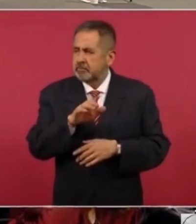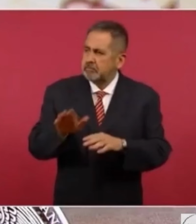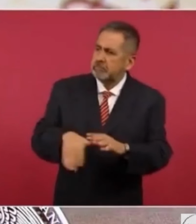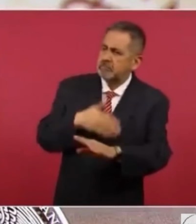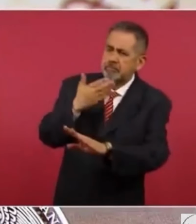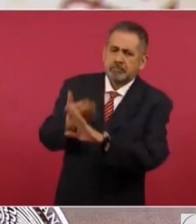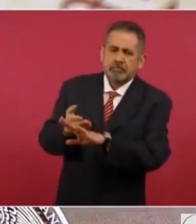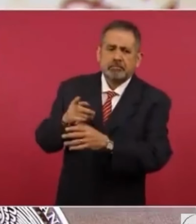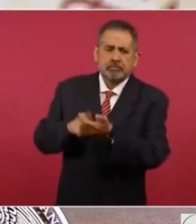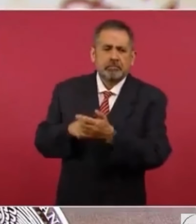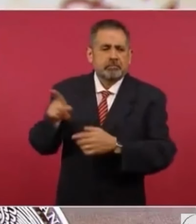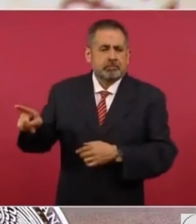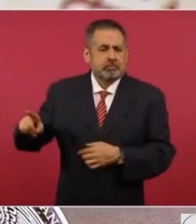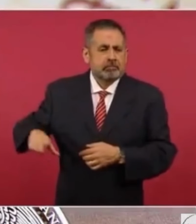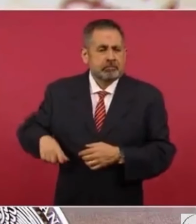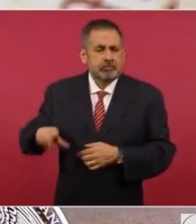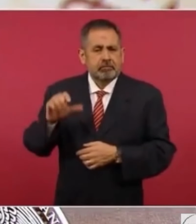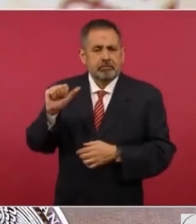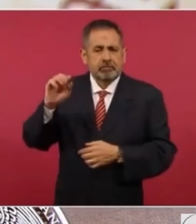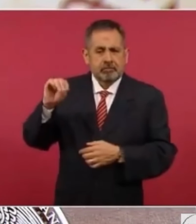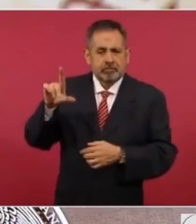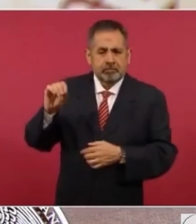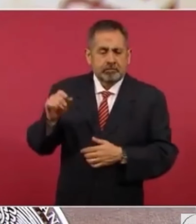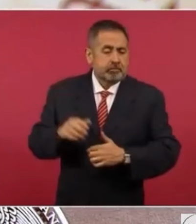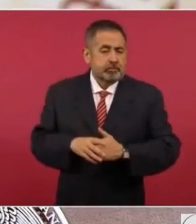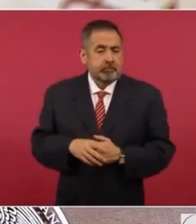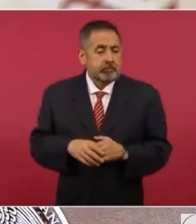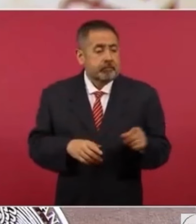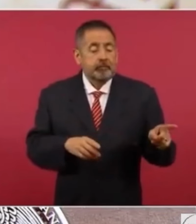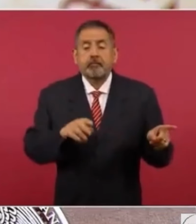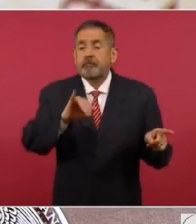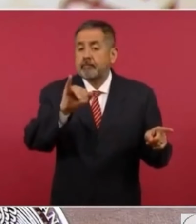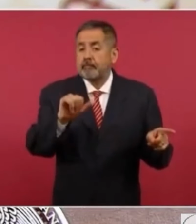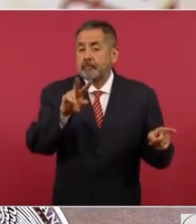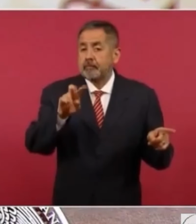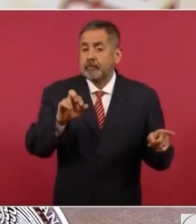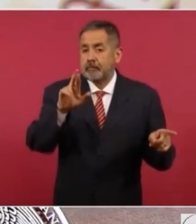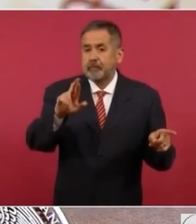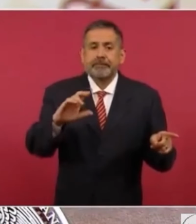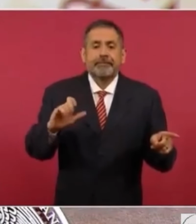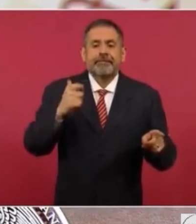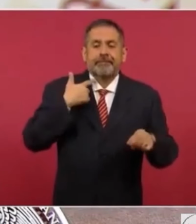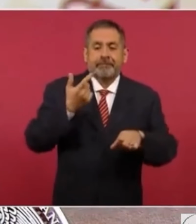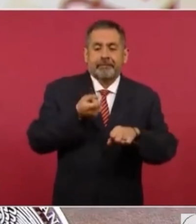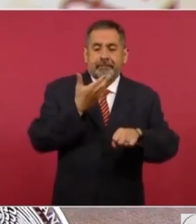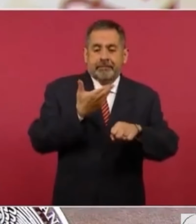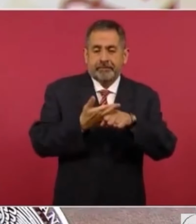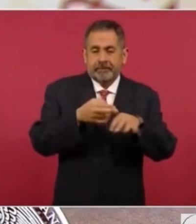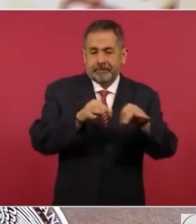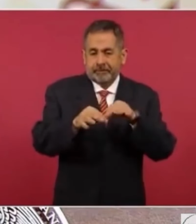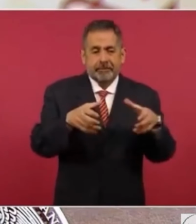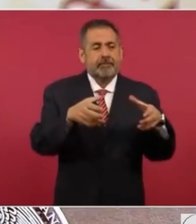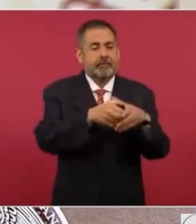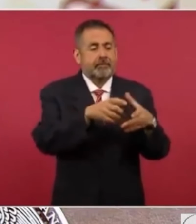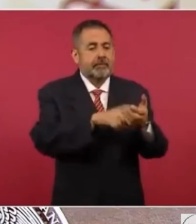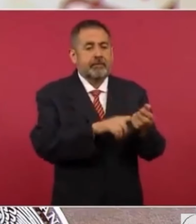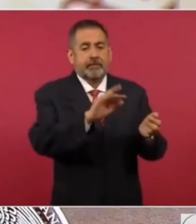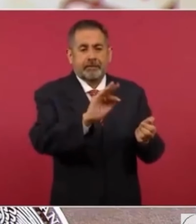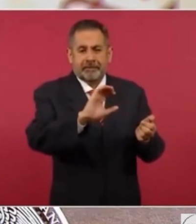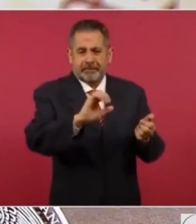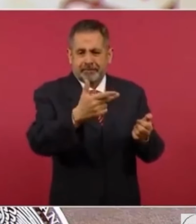gobierno de López Obrador. Javier Lozano Alarcón, el exsecretario de Trabajo de Felipe Calderón,